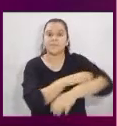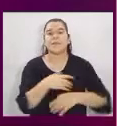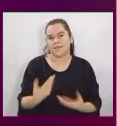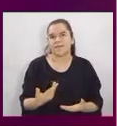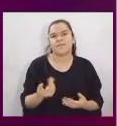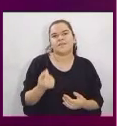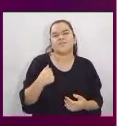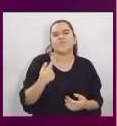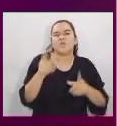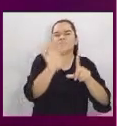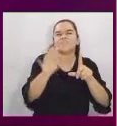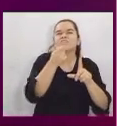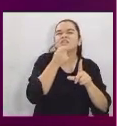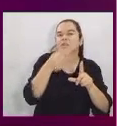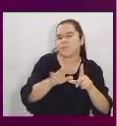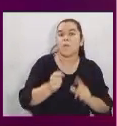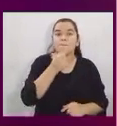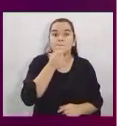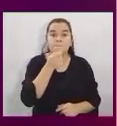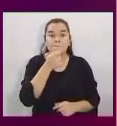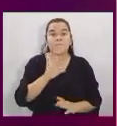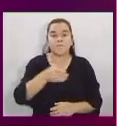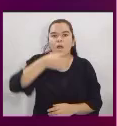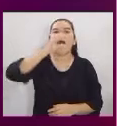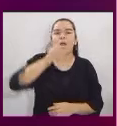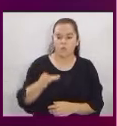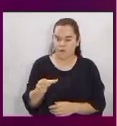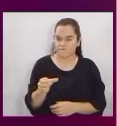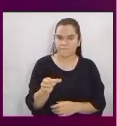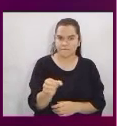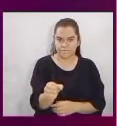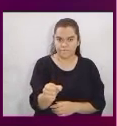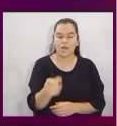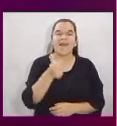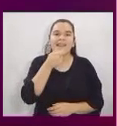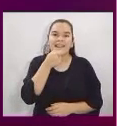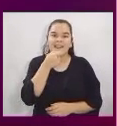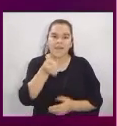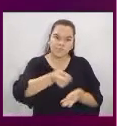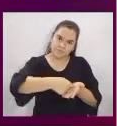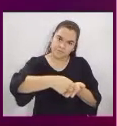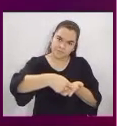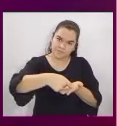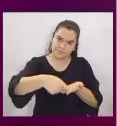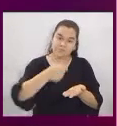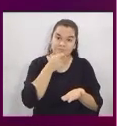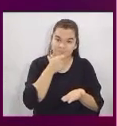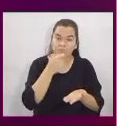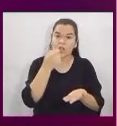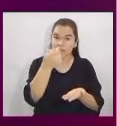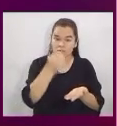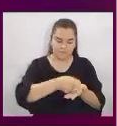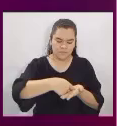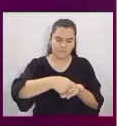ejemplo, es una acción mucho más evidente. Pensemos en tomar un vaso o en tomar un lápiz, y en